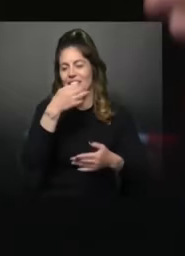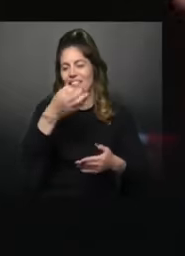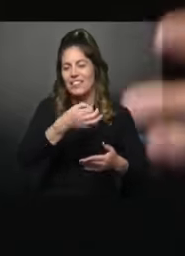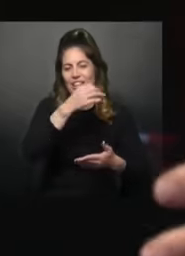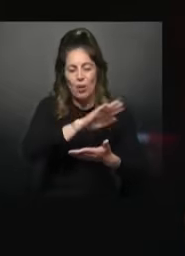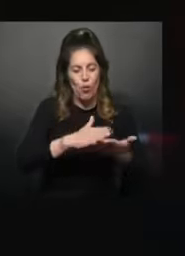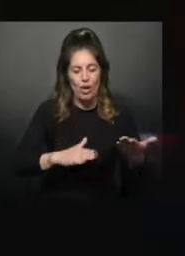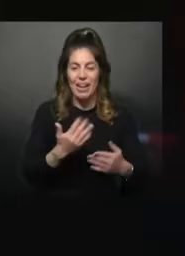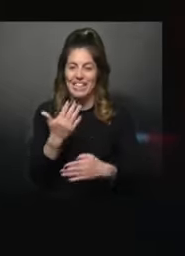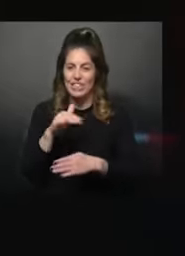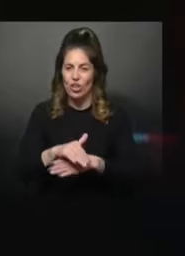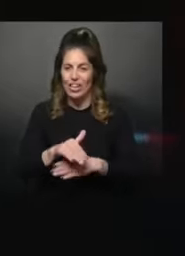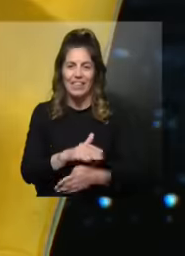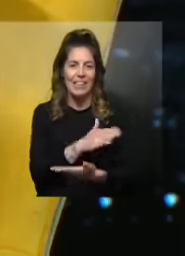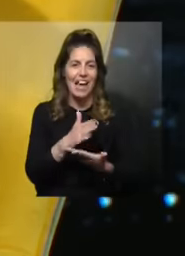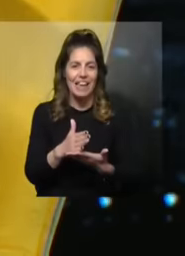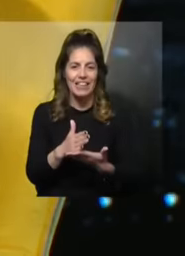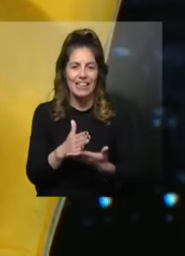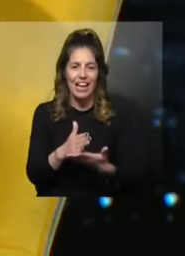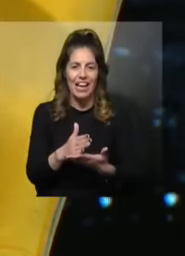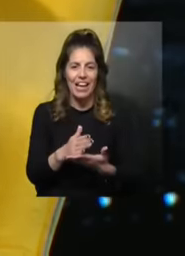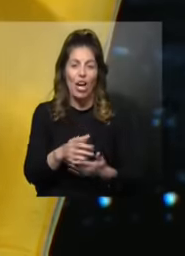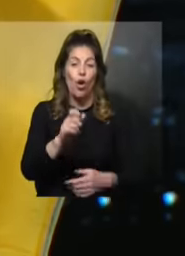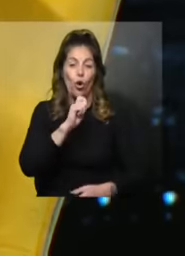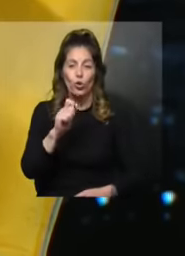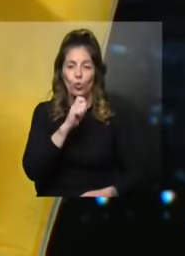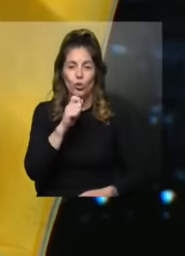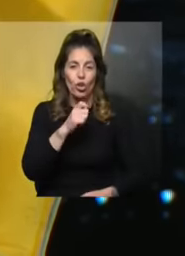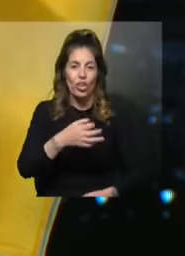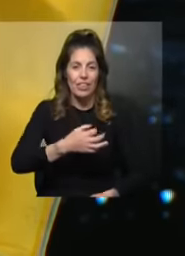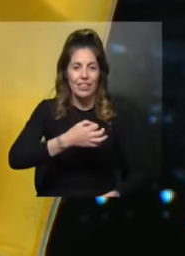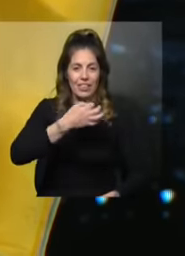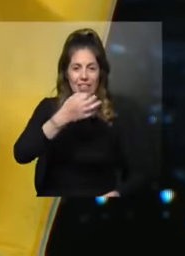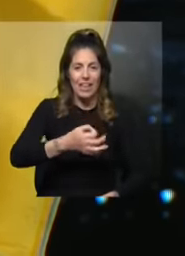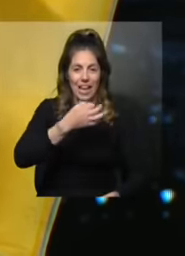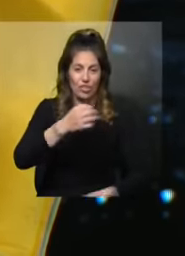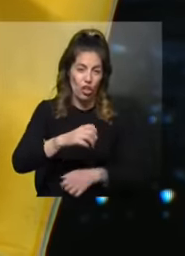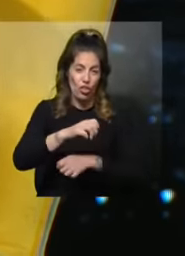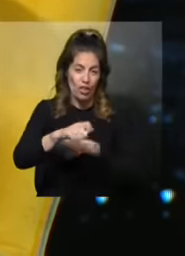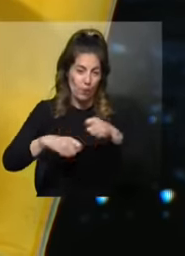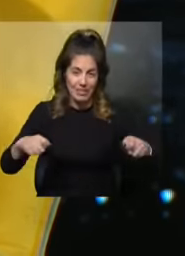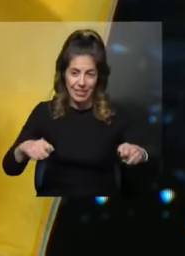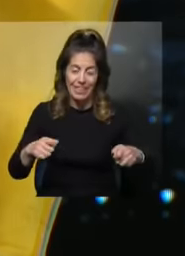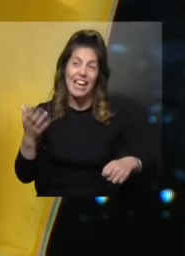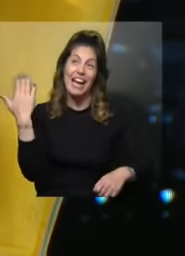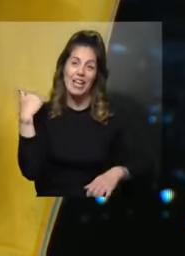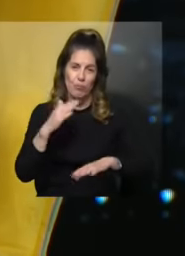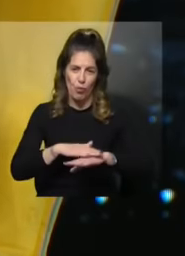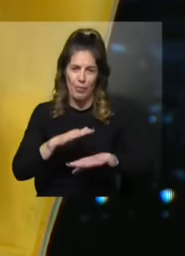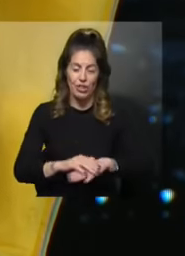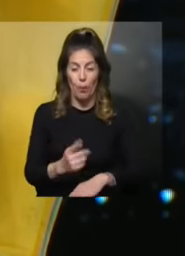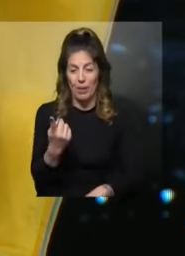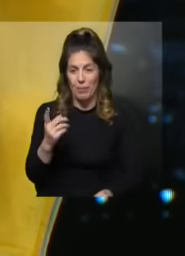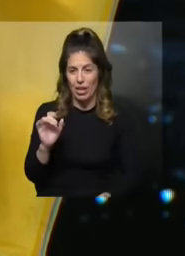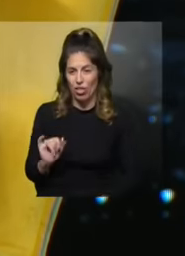tarde, uh-huh, hasta ser el conductor del acto del PIT CNT, o del PIT en aquel momento, del 1 de mayo.